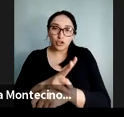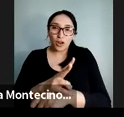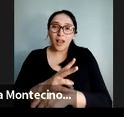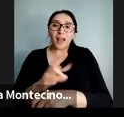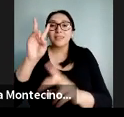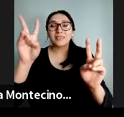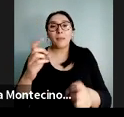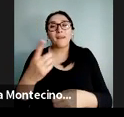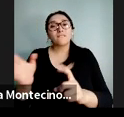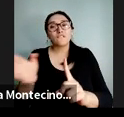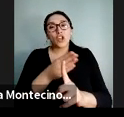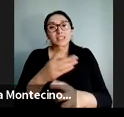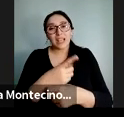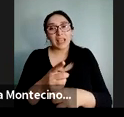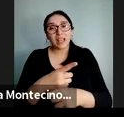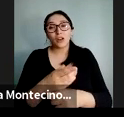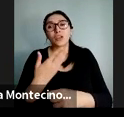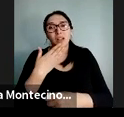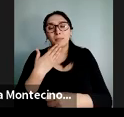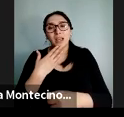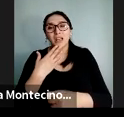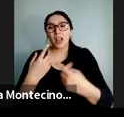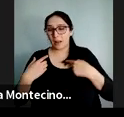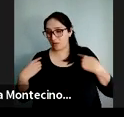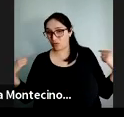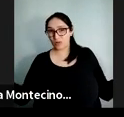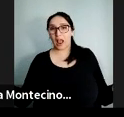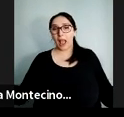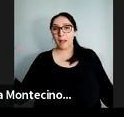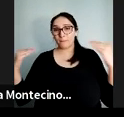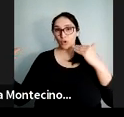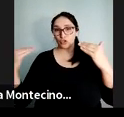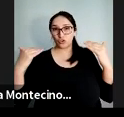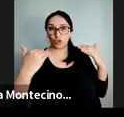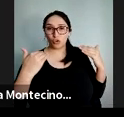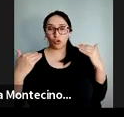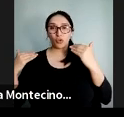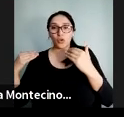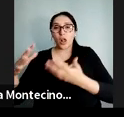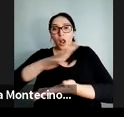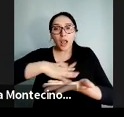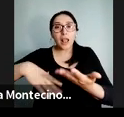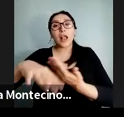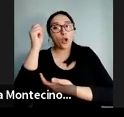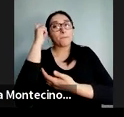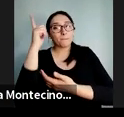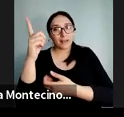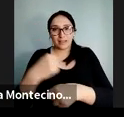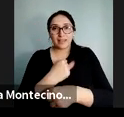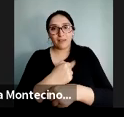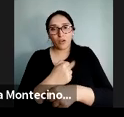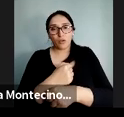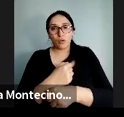de género en Internet también deben rodearse de un espacio de apoyo y un entorno que comprenda su labor. Para nosotras